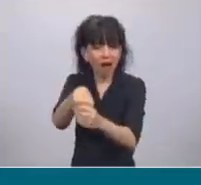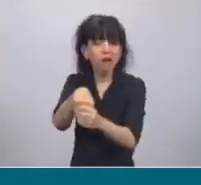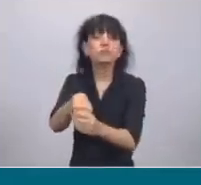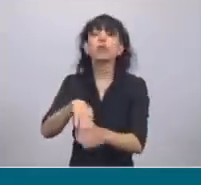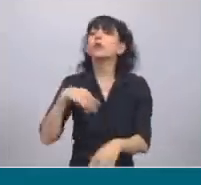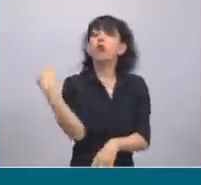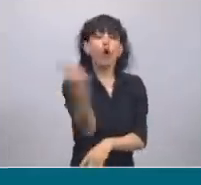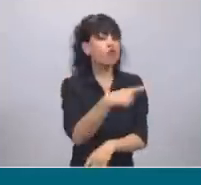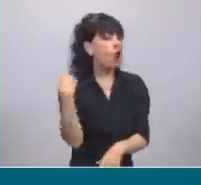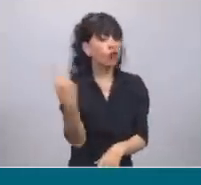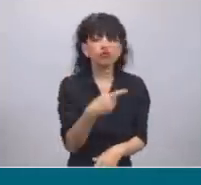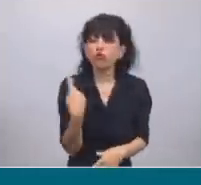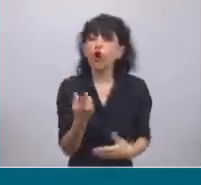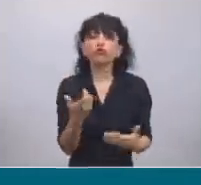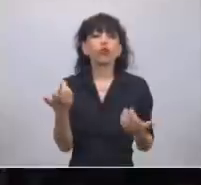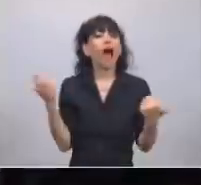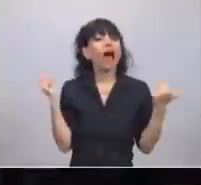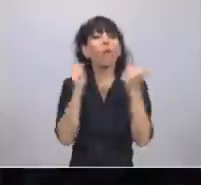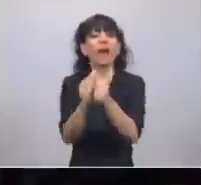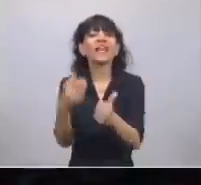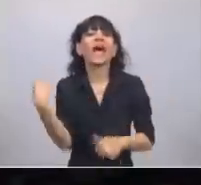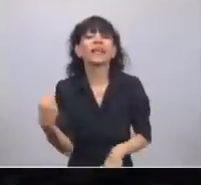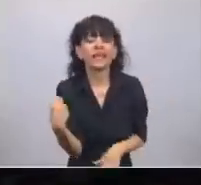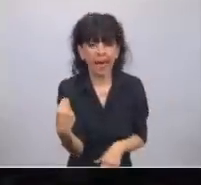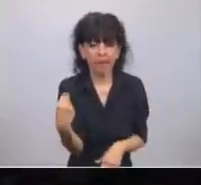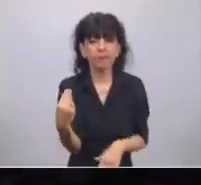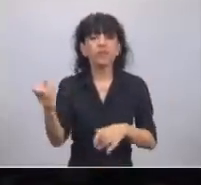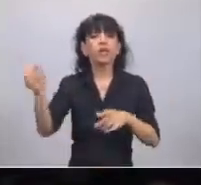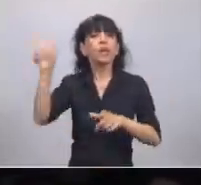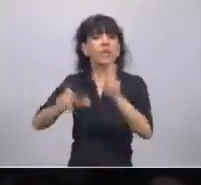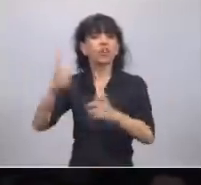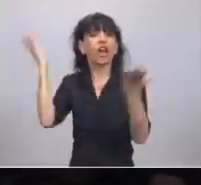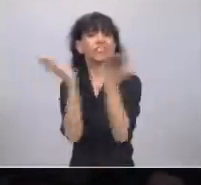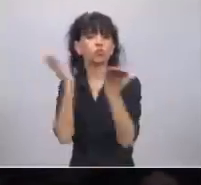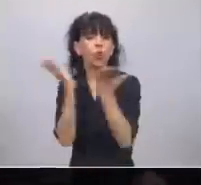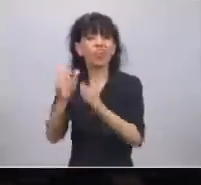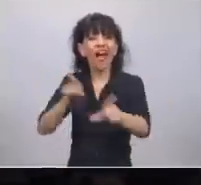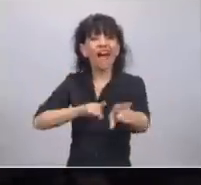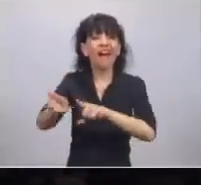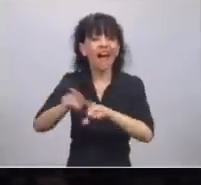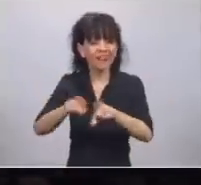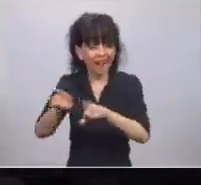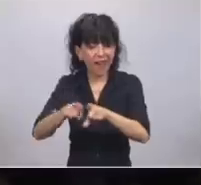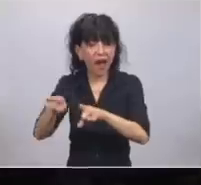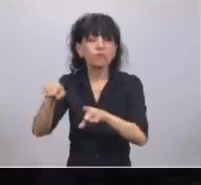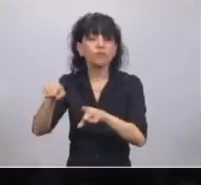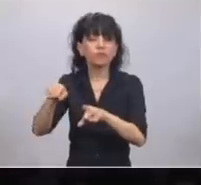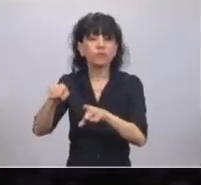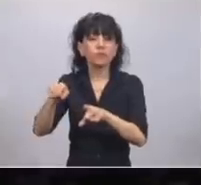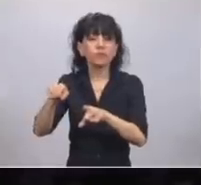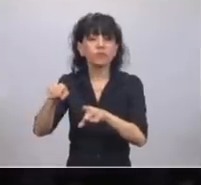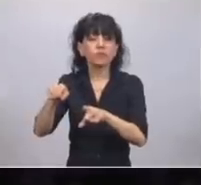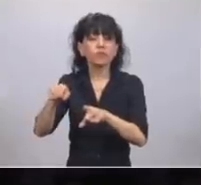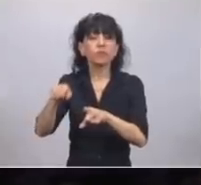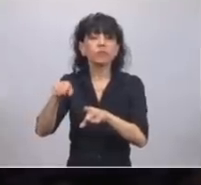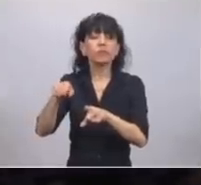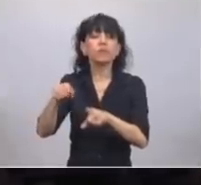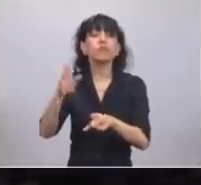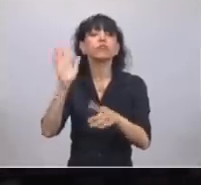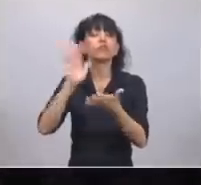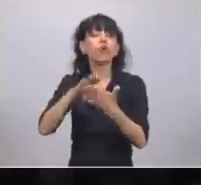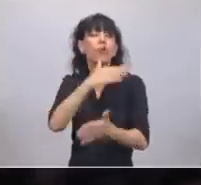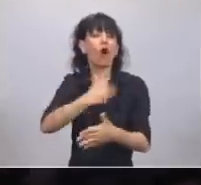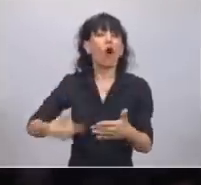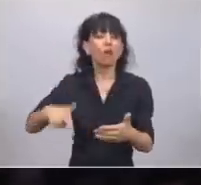a acompañar la profesionalización de la carrera que plantea en el programa de gobierno Leandro